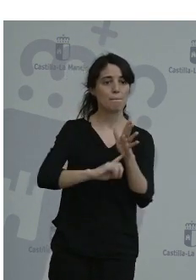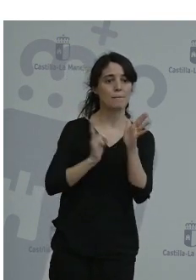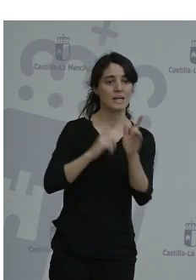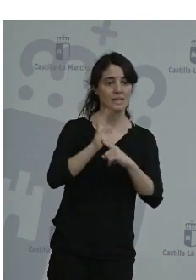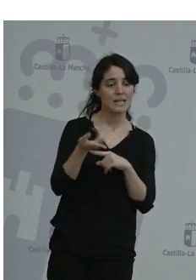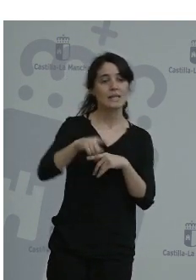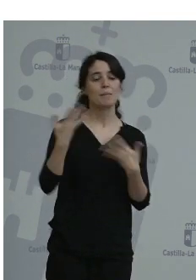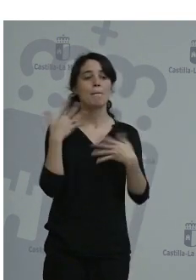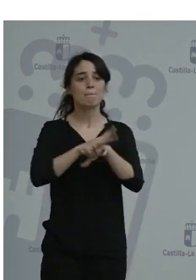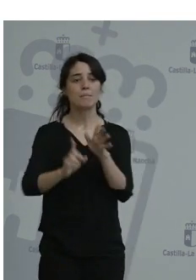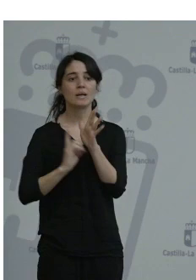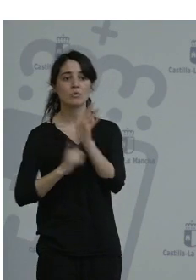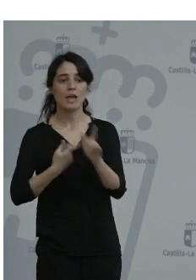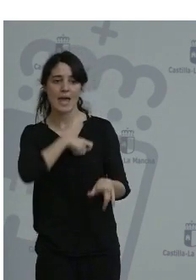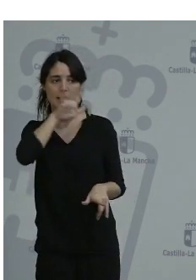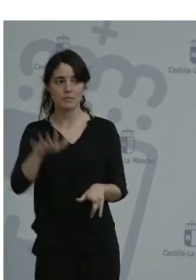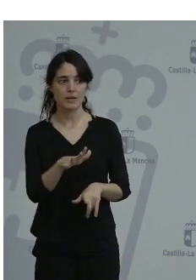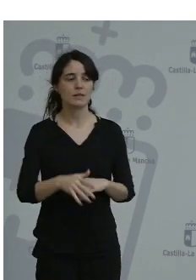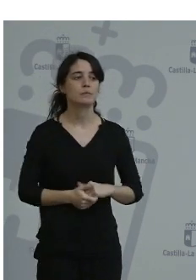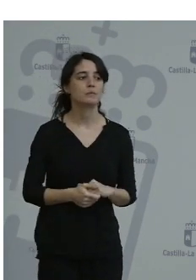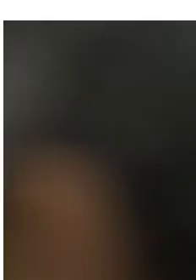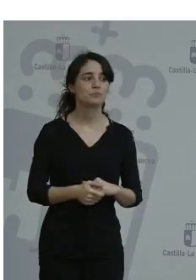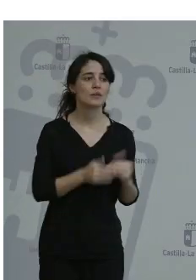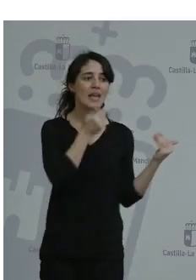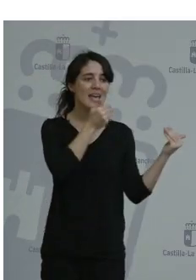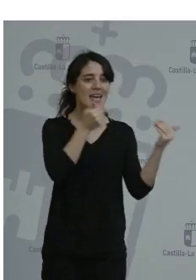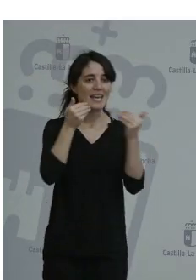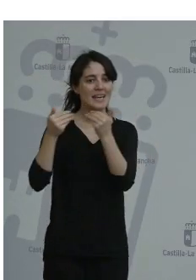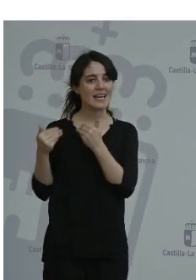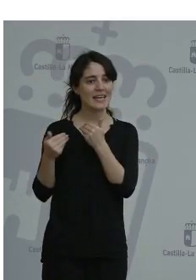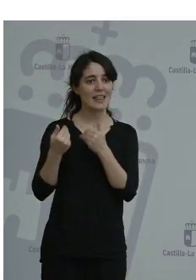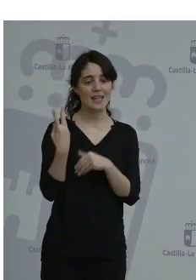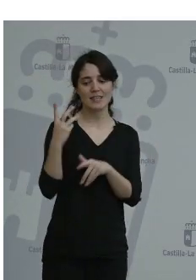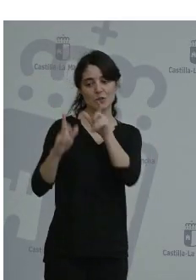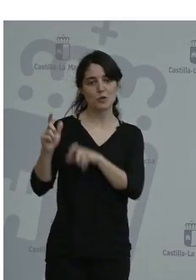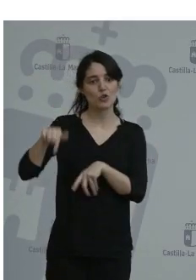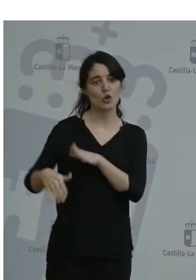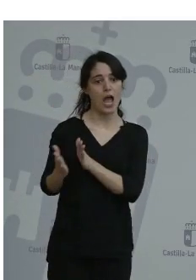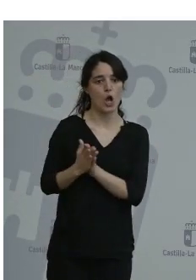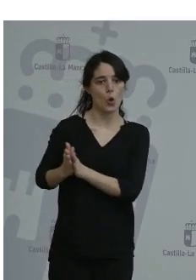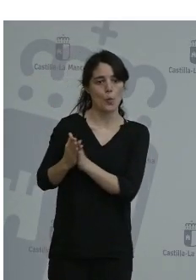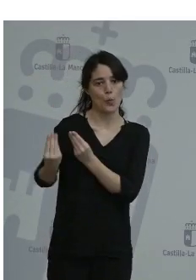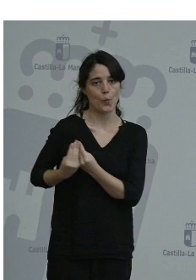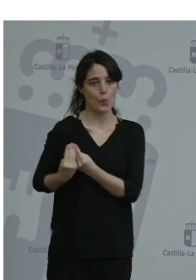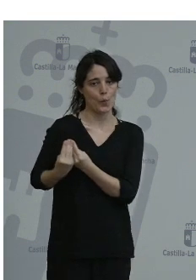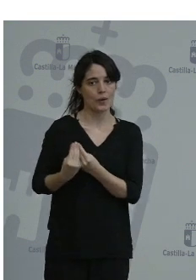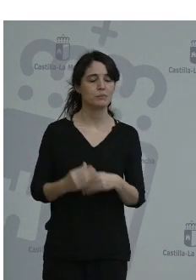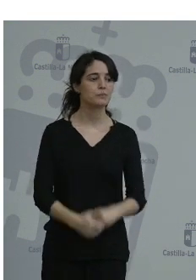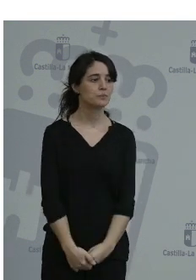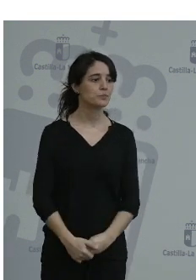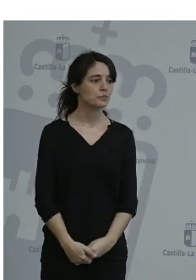Plena Inclusión España. Gracias a los tres que me acompañáis en este momento en esta mesa inaugural.